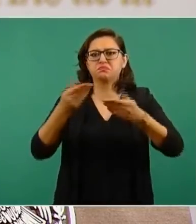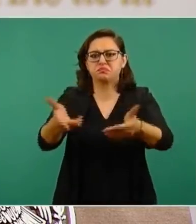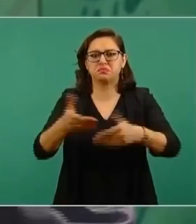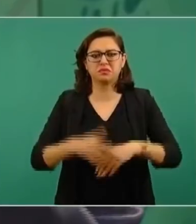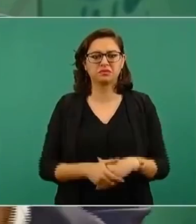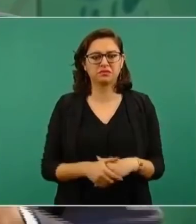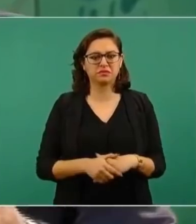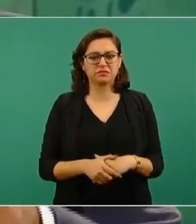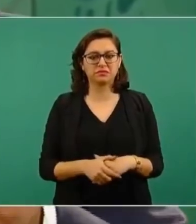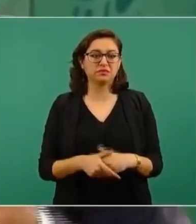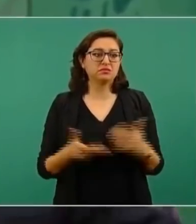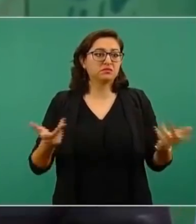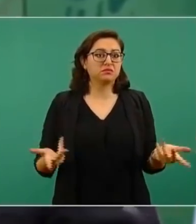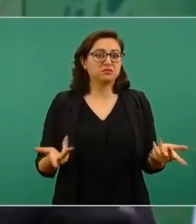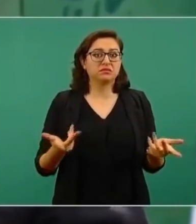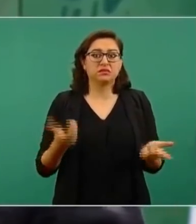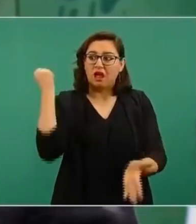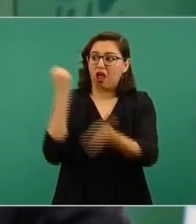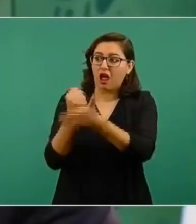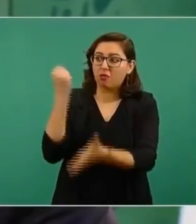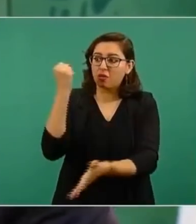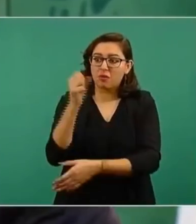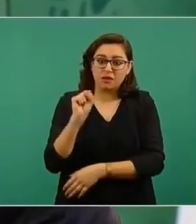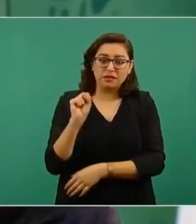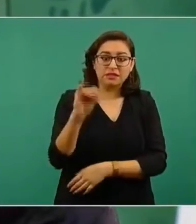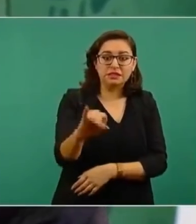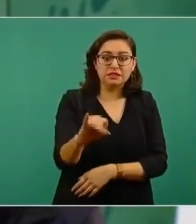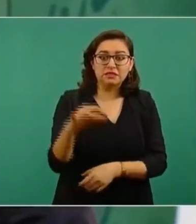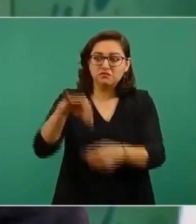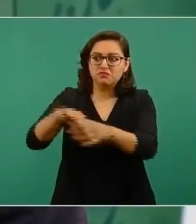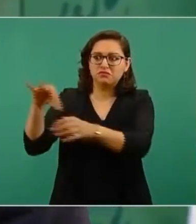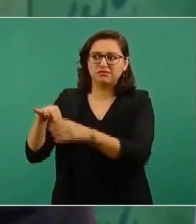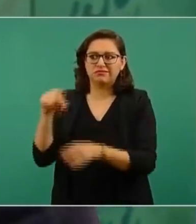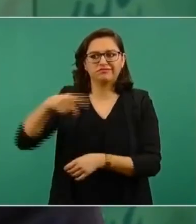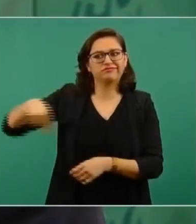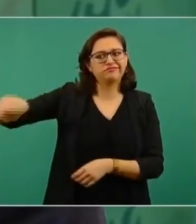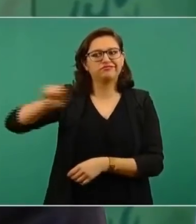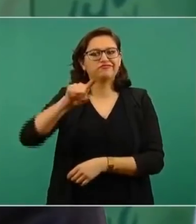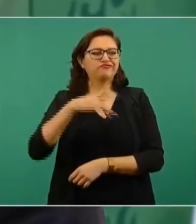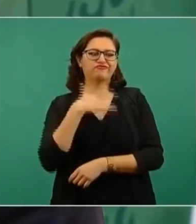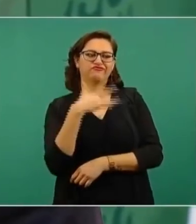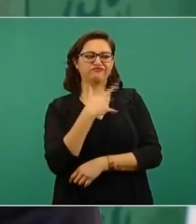y hubo dinero de por medio para sacar los votos.